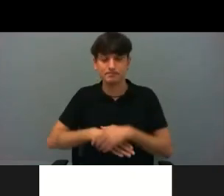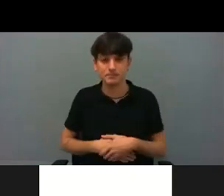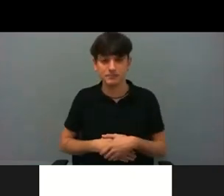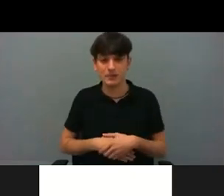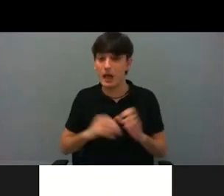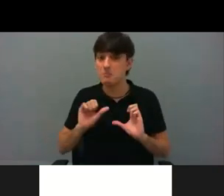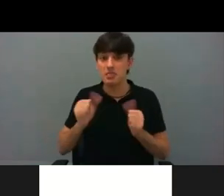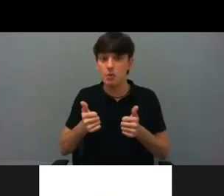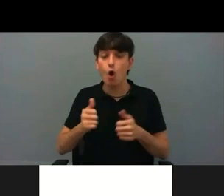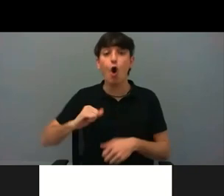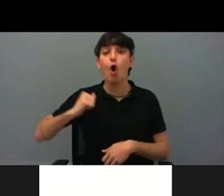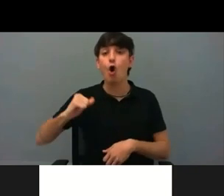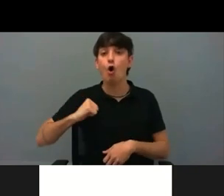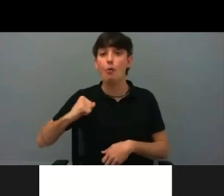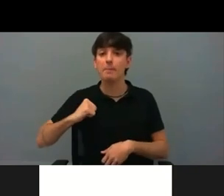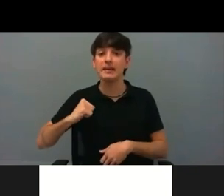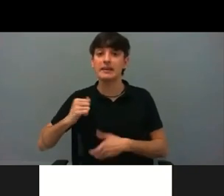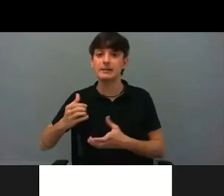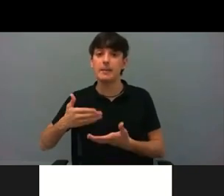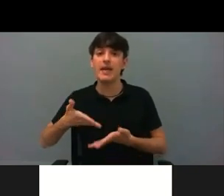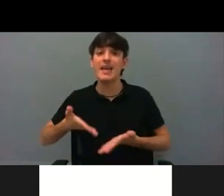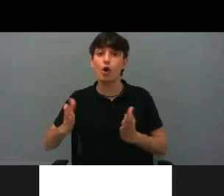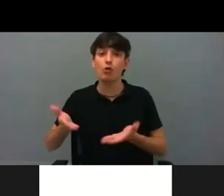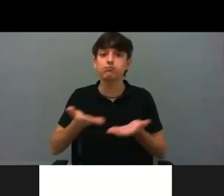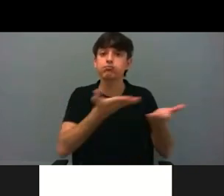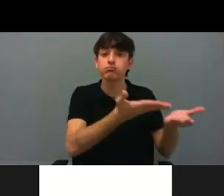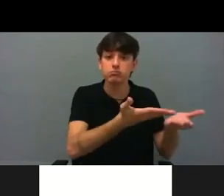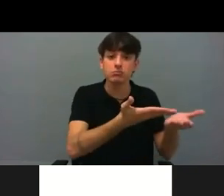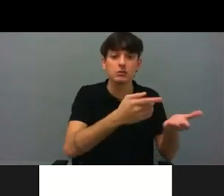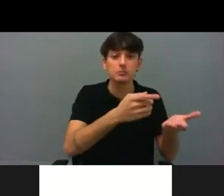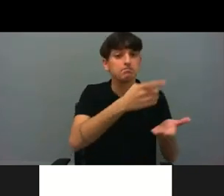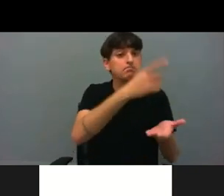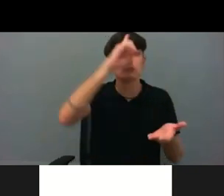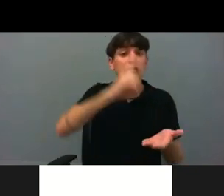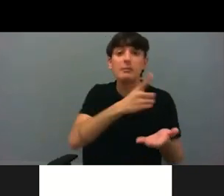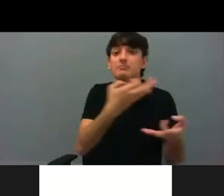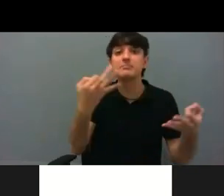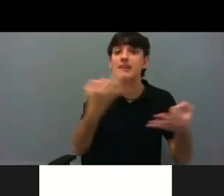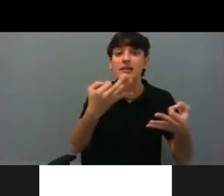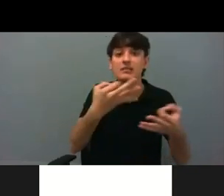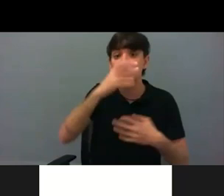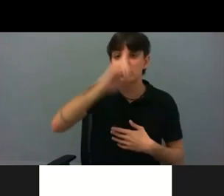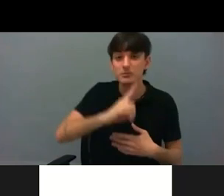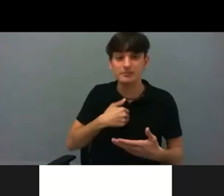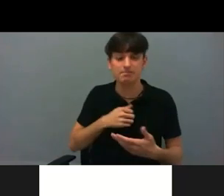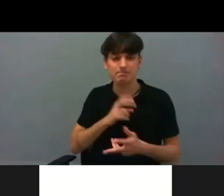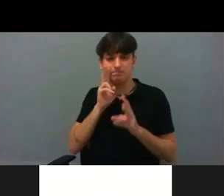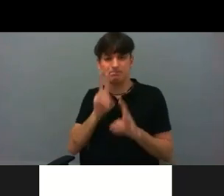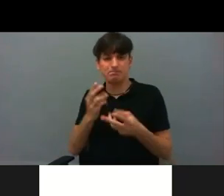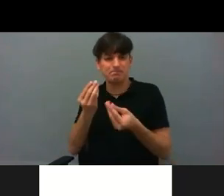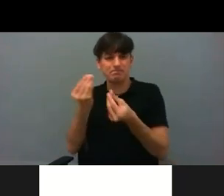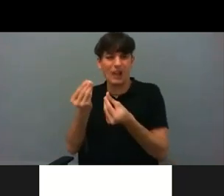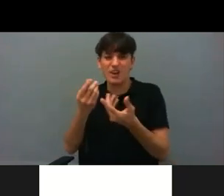llevábamos a Edu al hospital, pero no sabían decirnos qué le pasaba. Pero nosotros veíamos que Edu no hacía